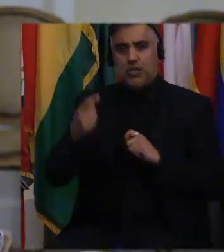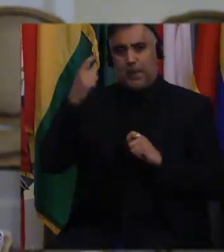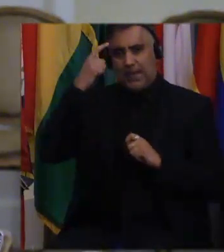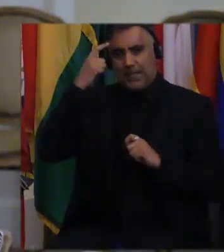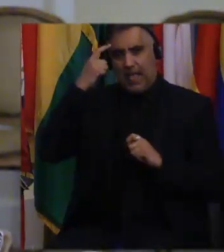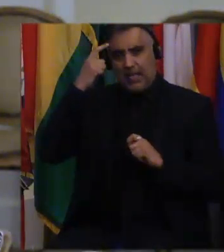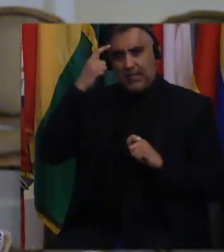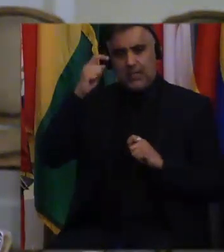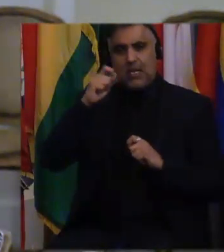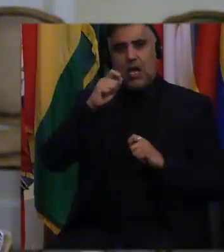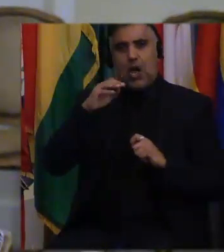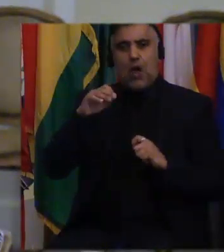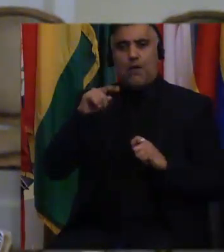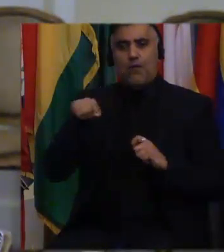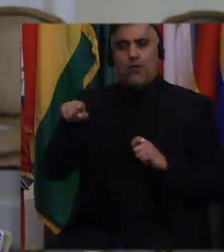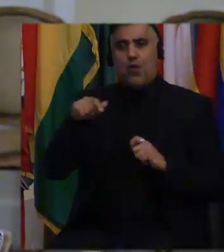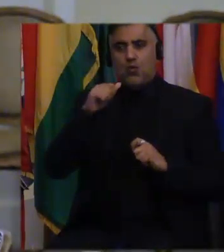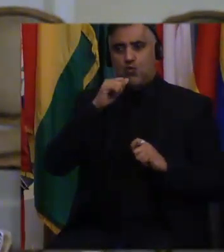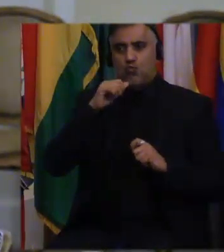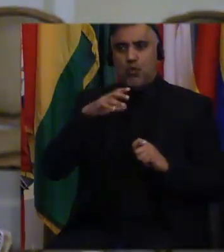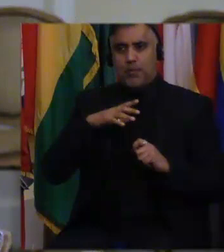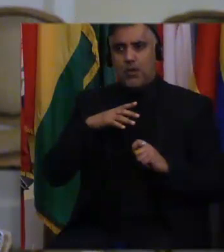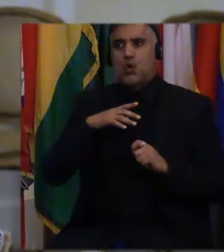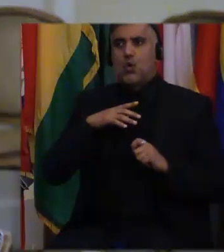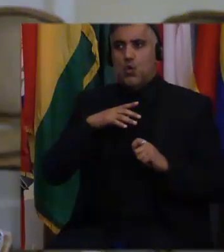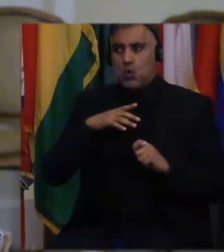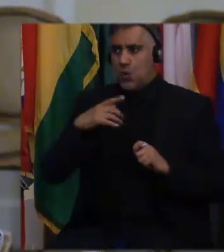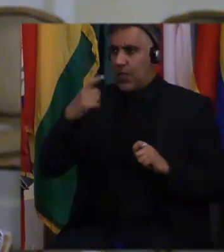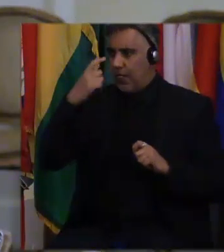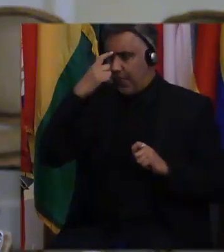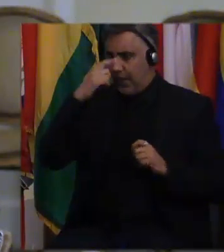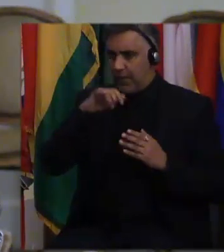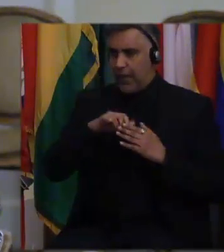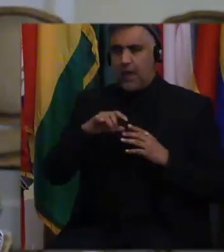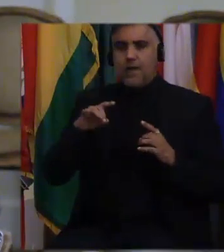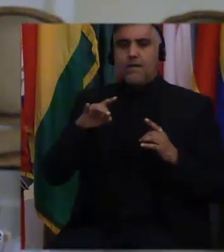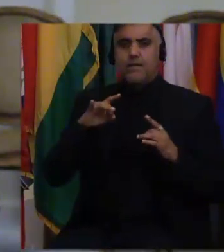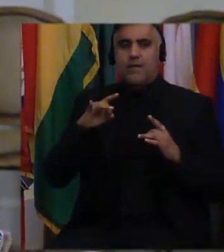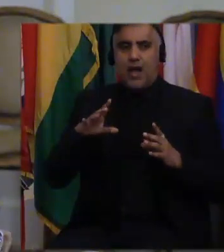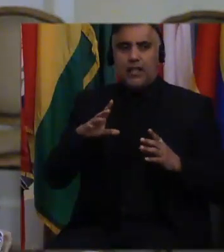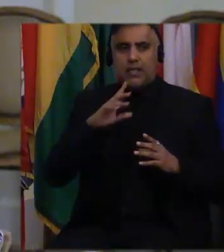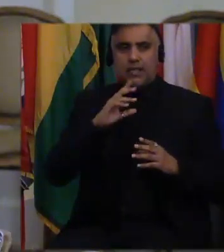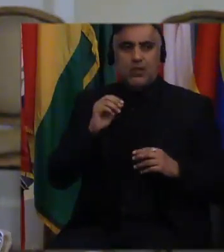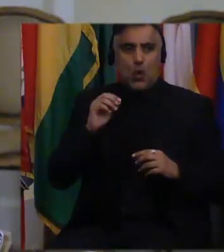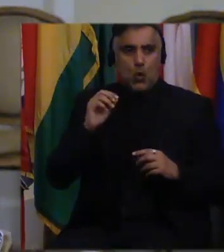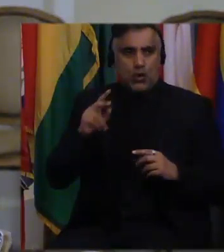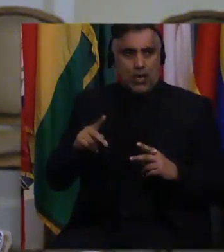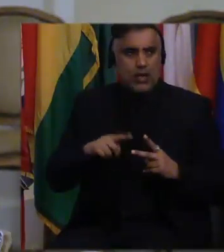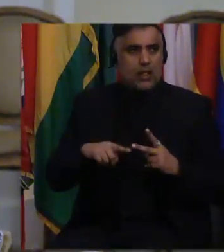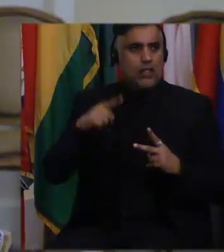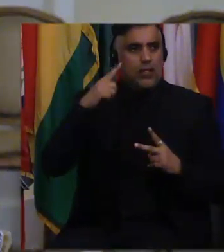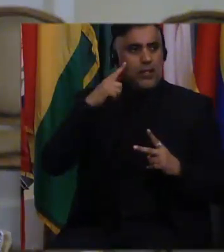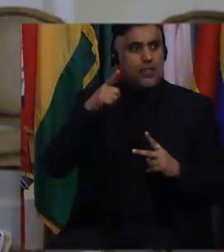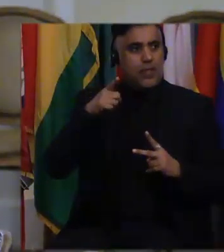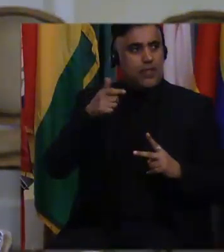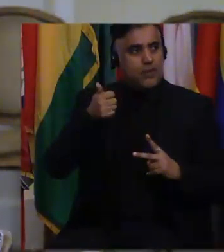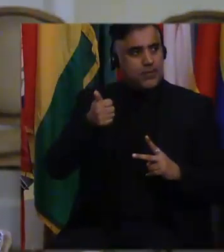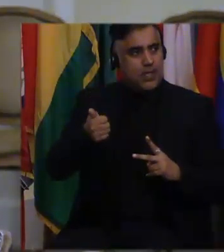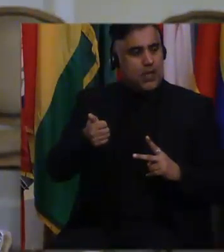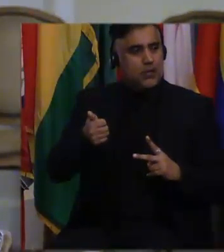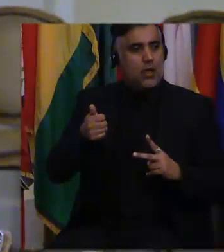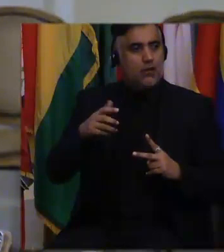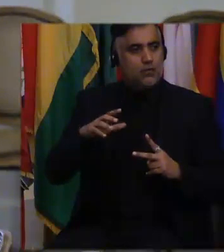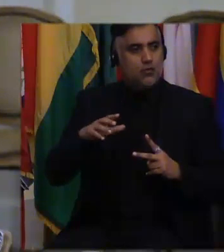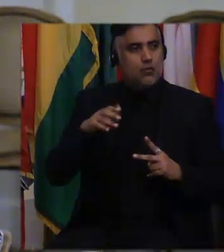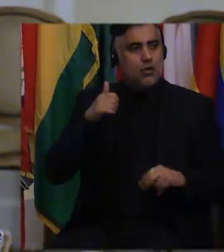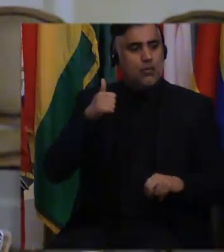siente que la violencia es correcta, que ellas son las culpables por la violencia? ¿Y qué la CIDH,